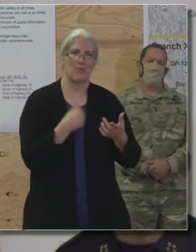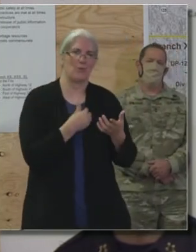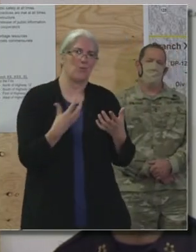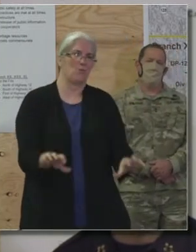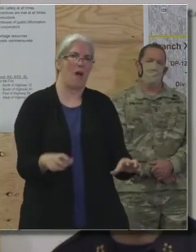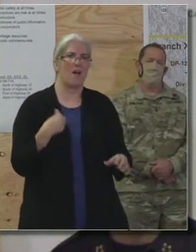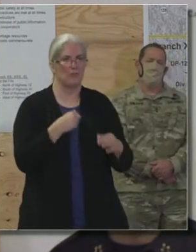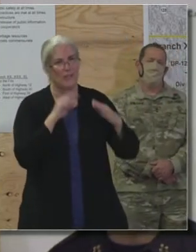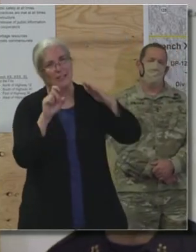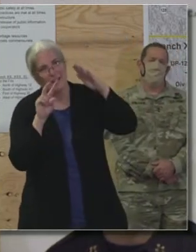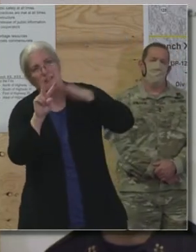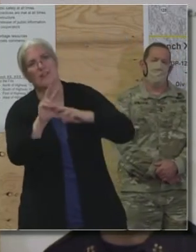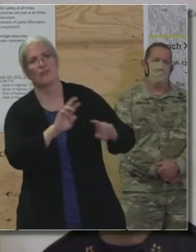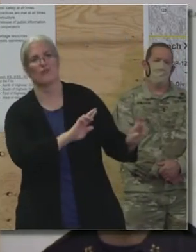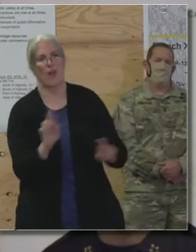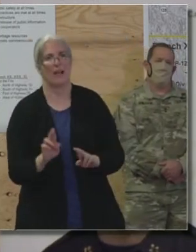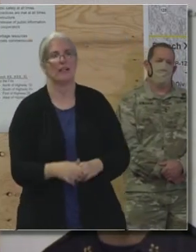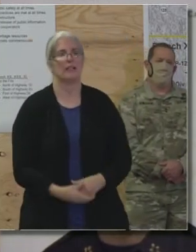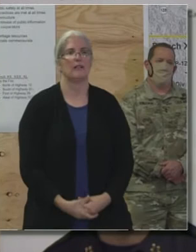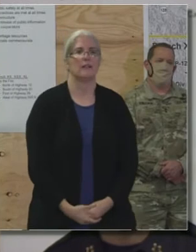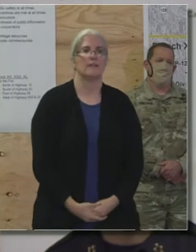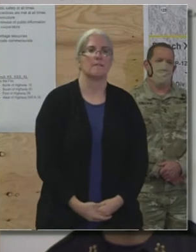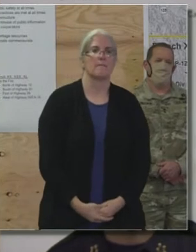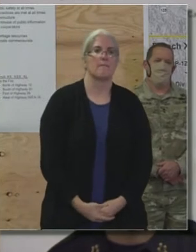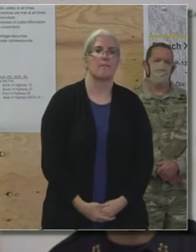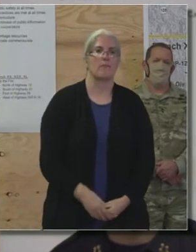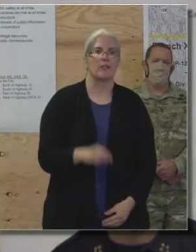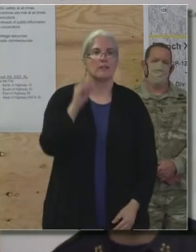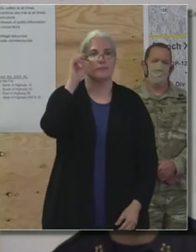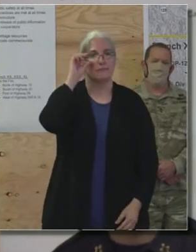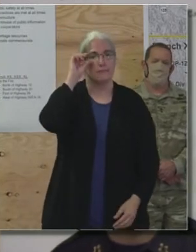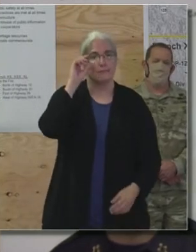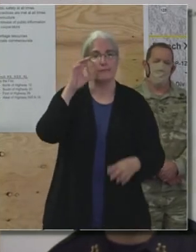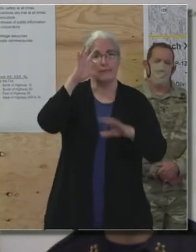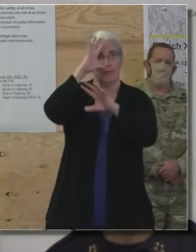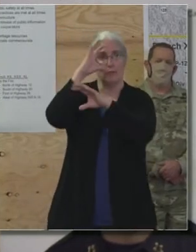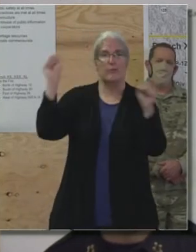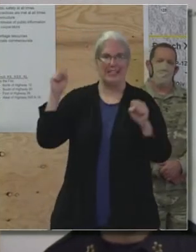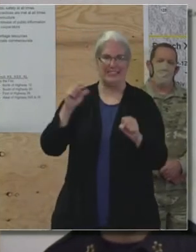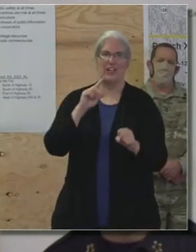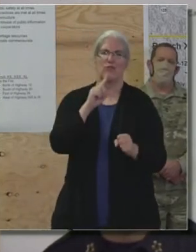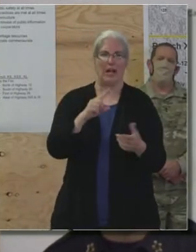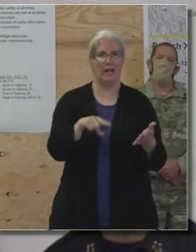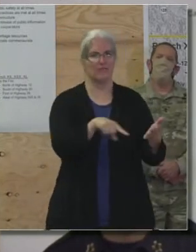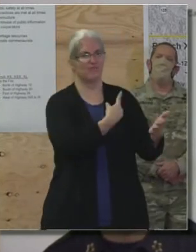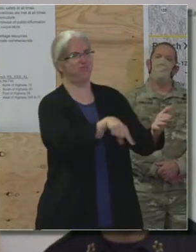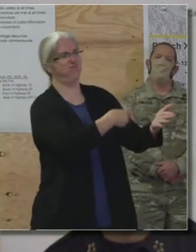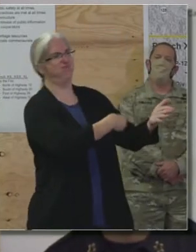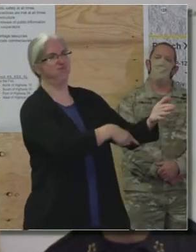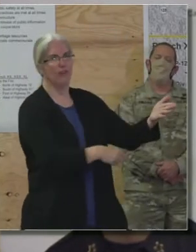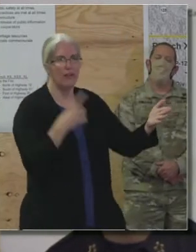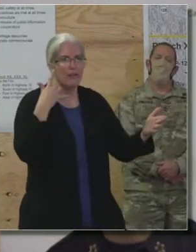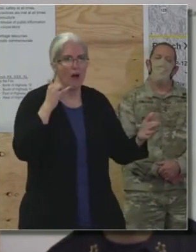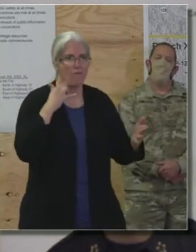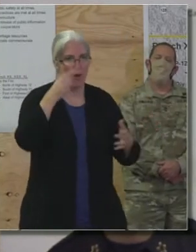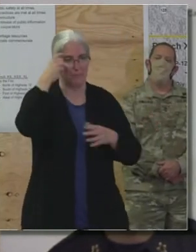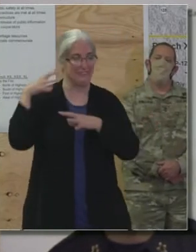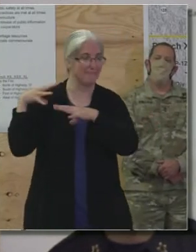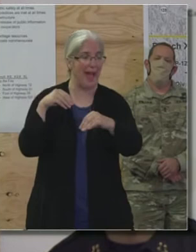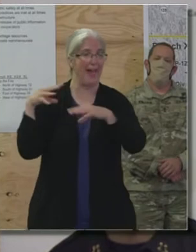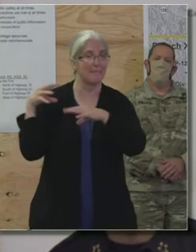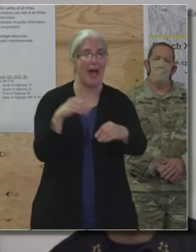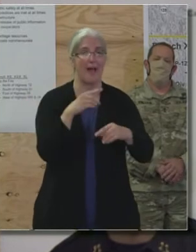estos días el presidente atacado por estos apagones sucesivos y también la administración de estos incendios usted